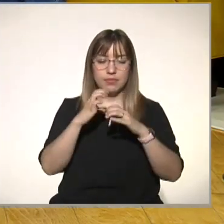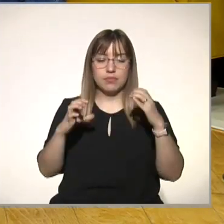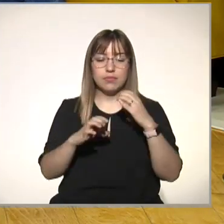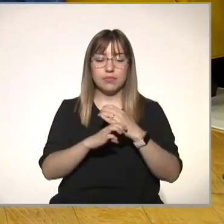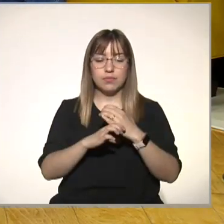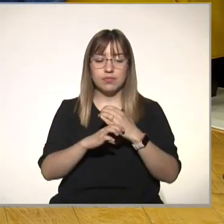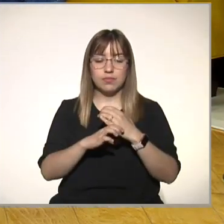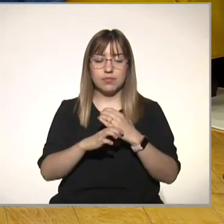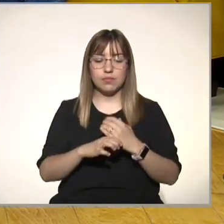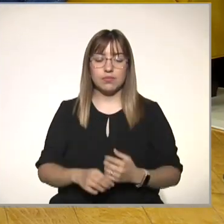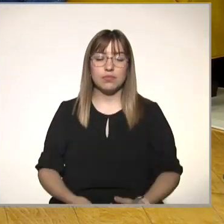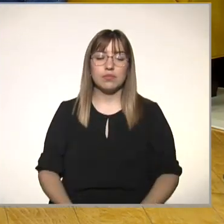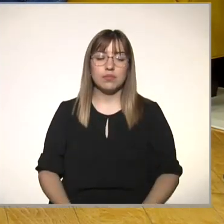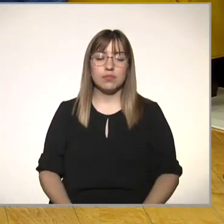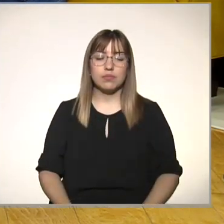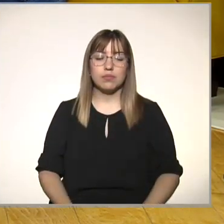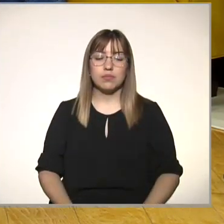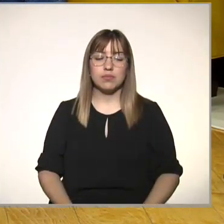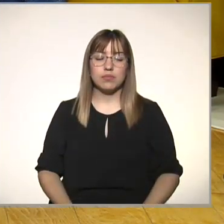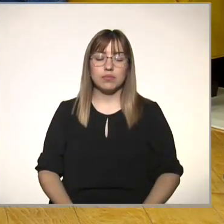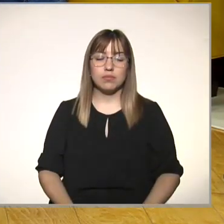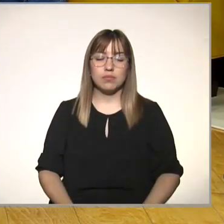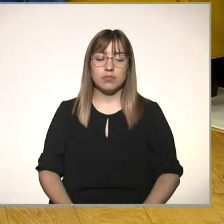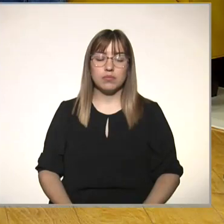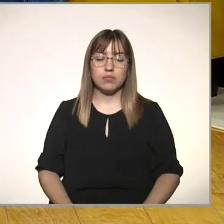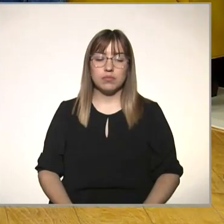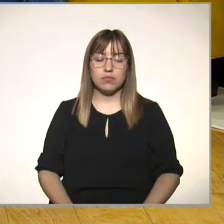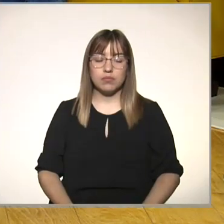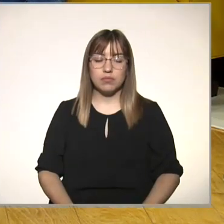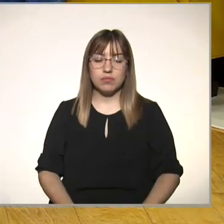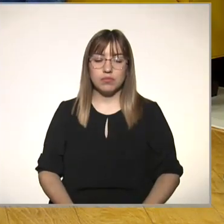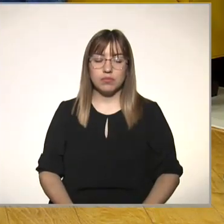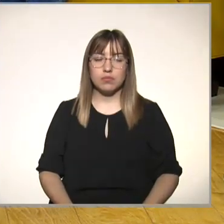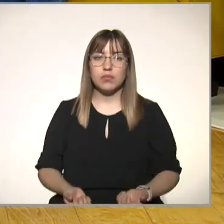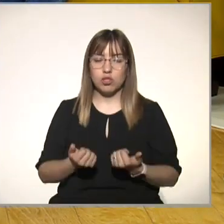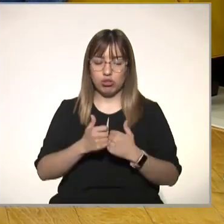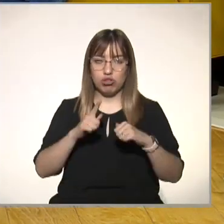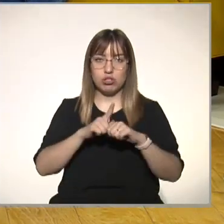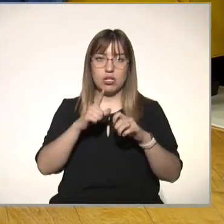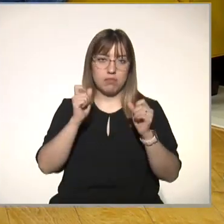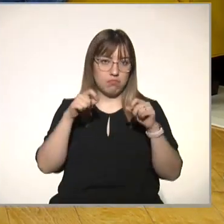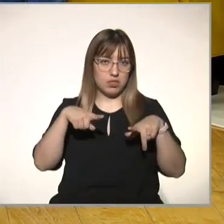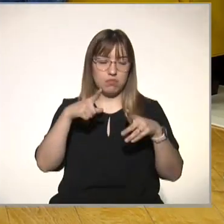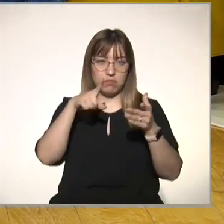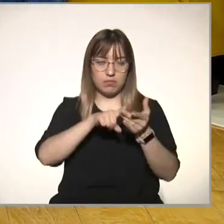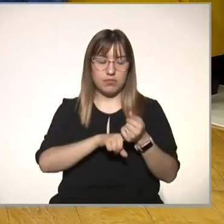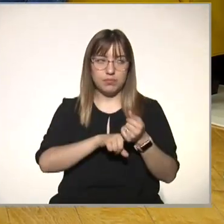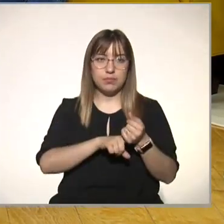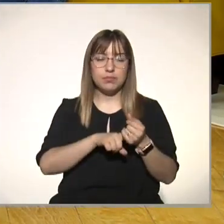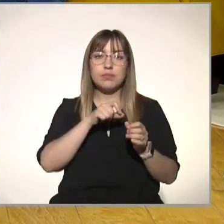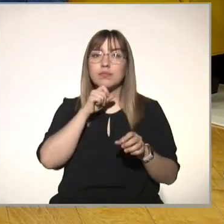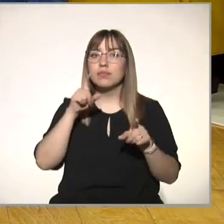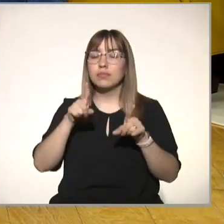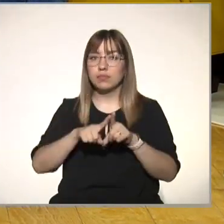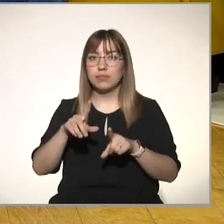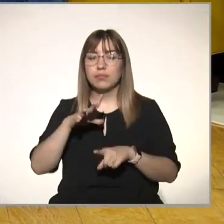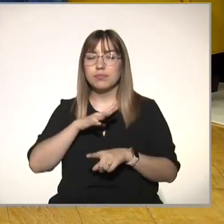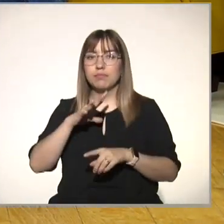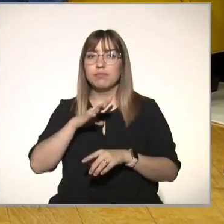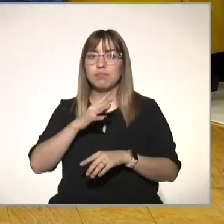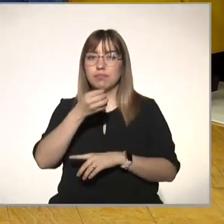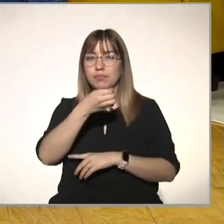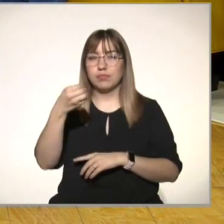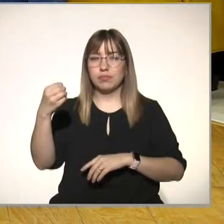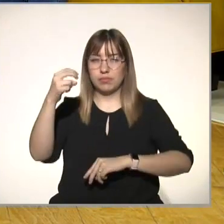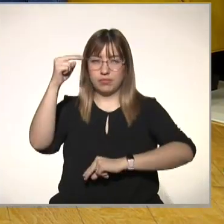están unidas dentro de lo social. Y al mismo tiempo hay como ciertas jerarquías